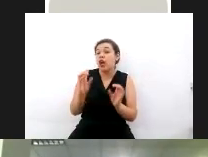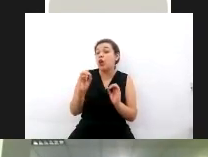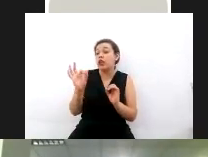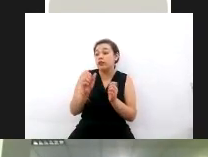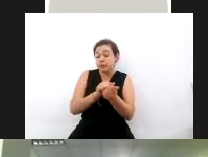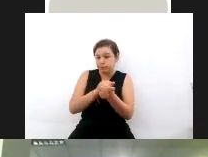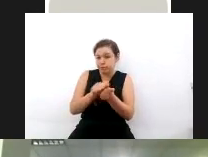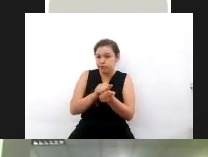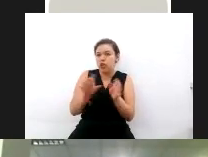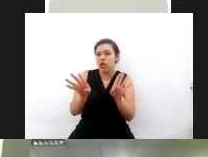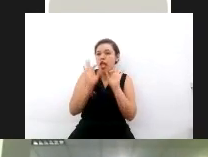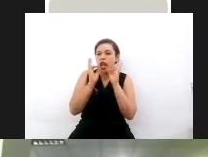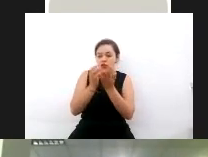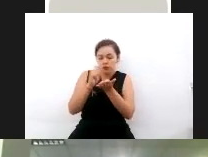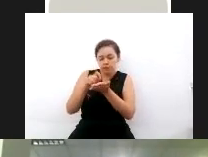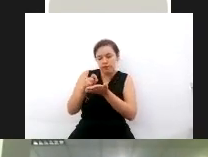lavado.